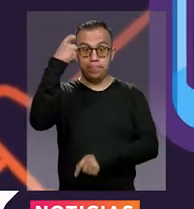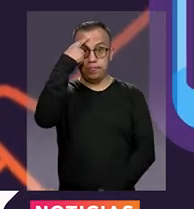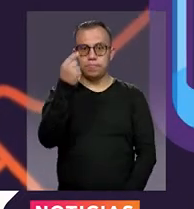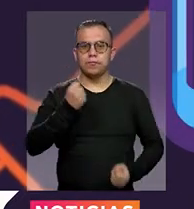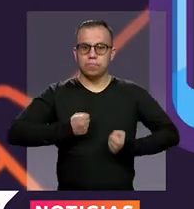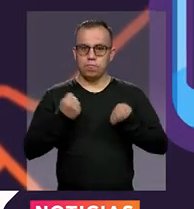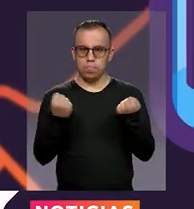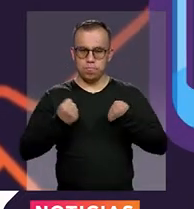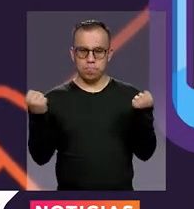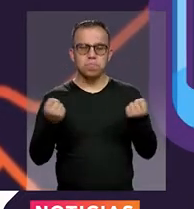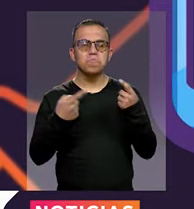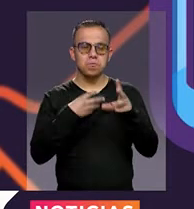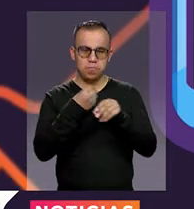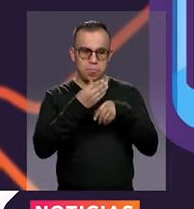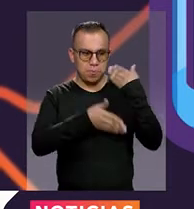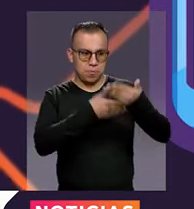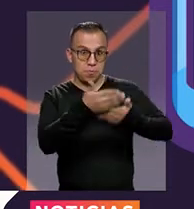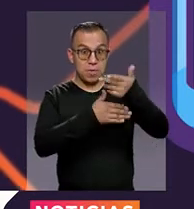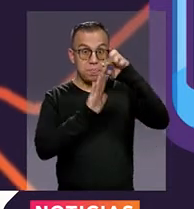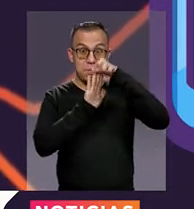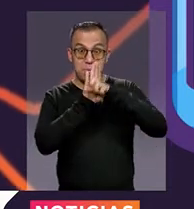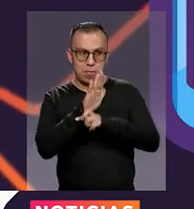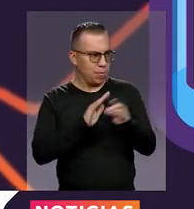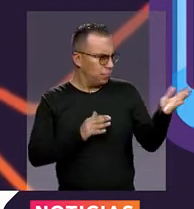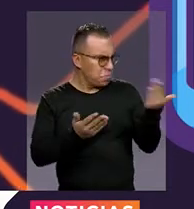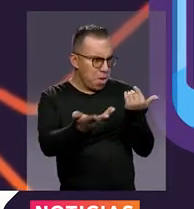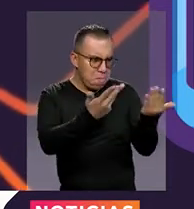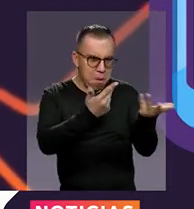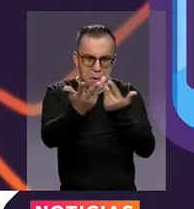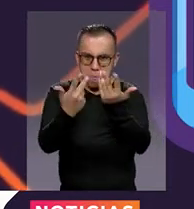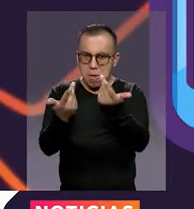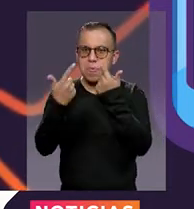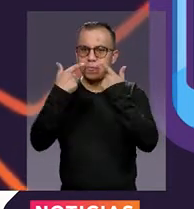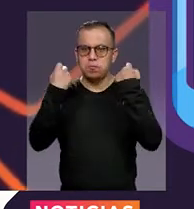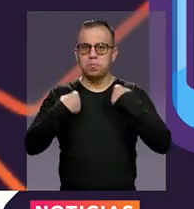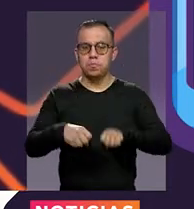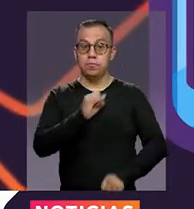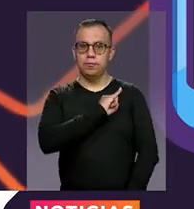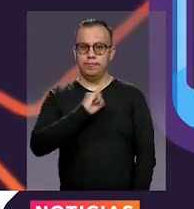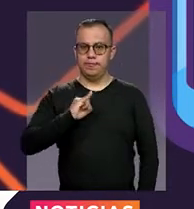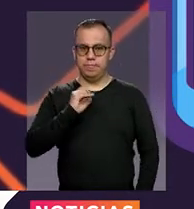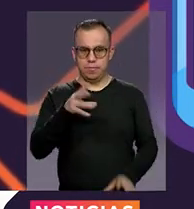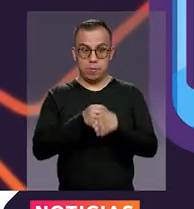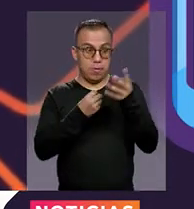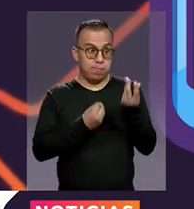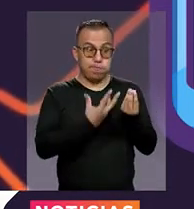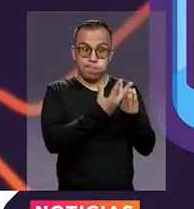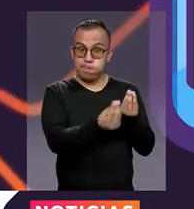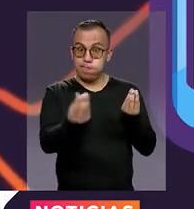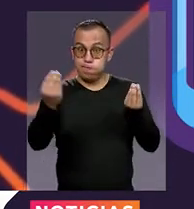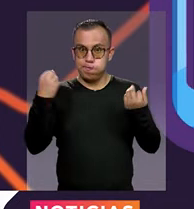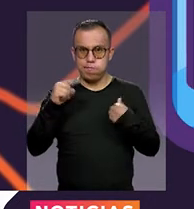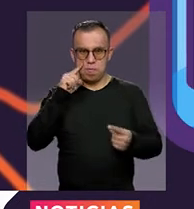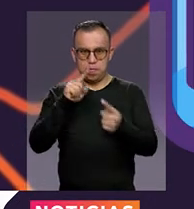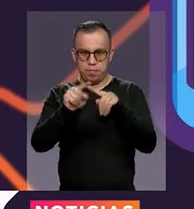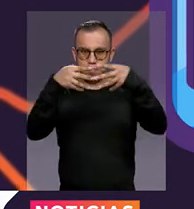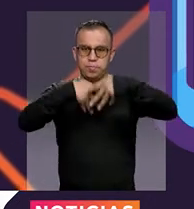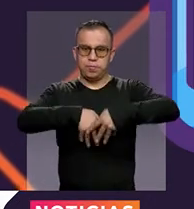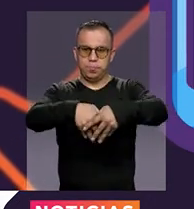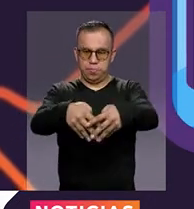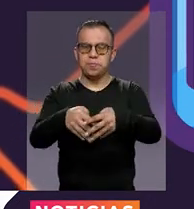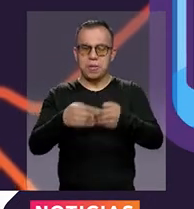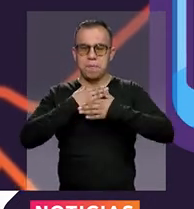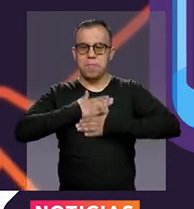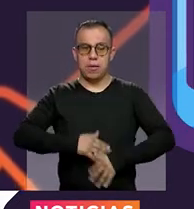Bogotá, prevista nuestro protocolo para que entre todos aportemos esfuerzos individuales, sus colectivos para proteger la movilización social pacífica